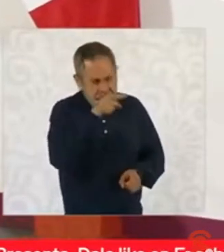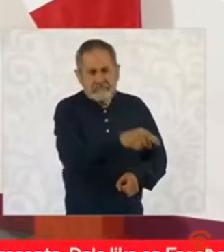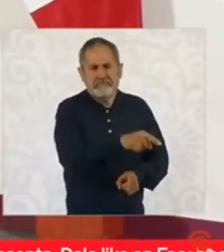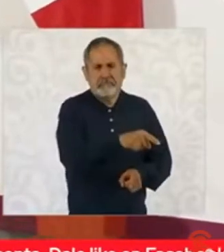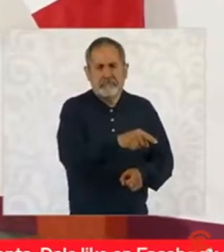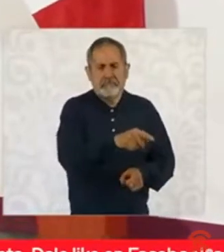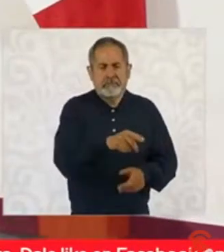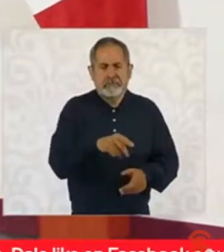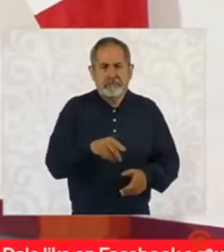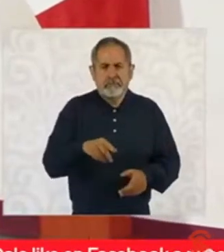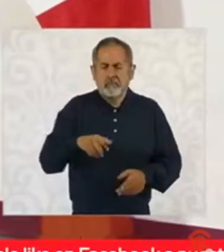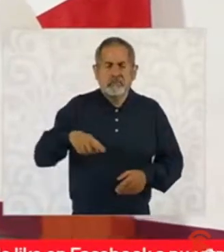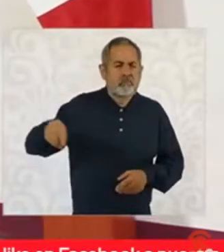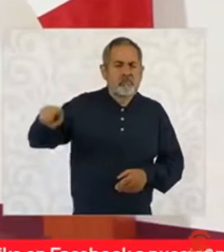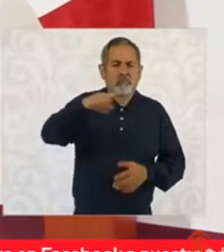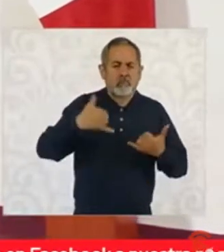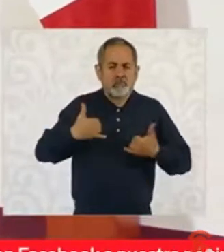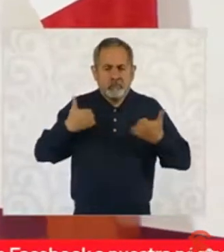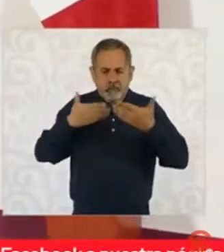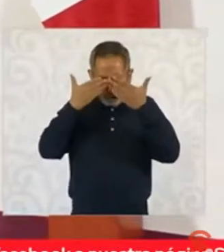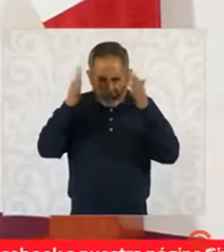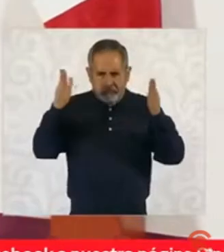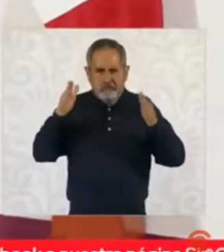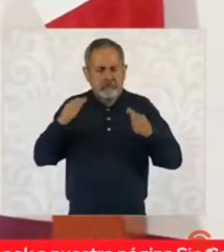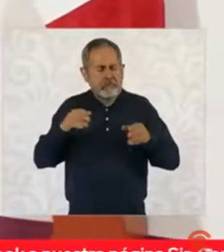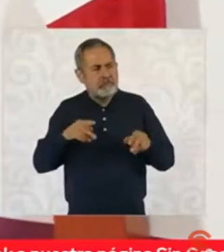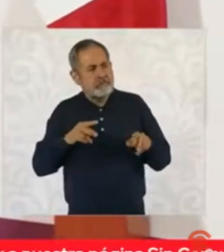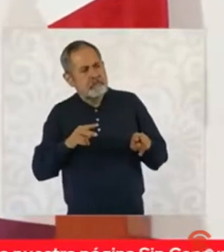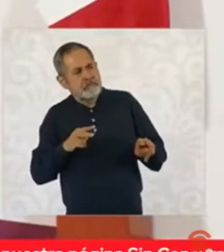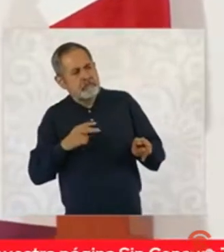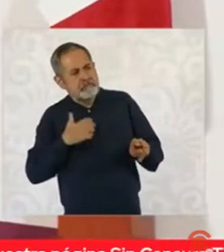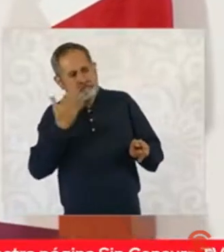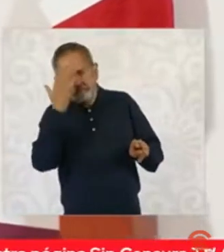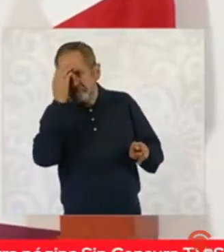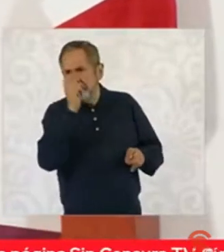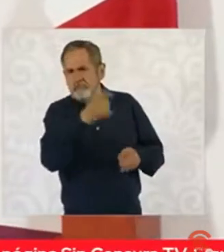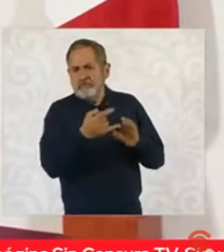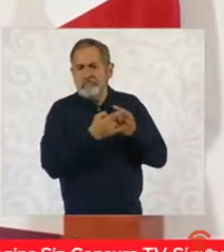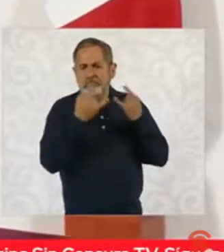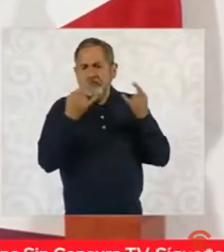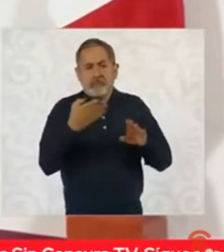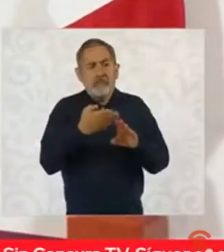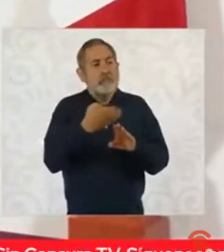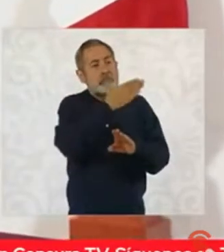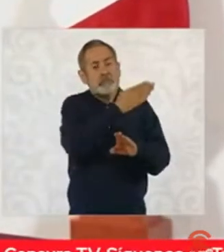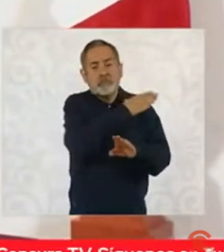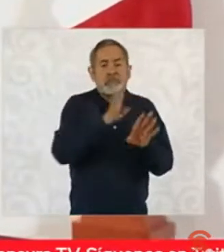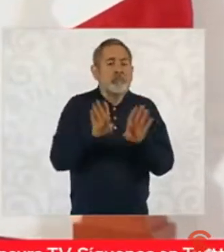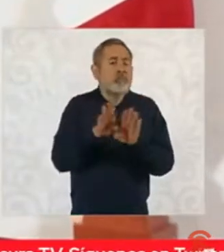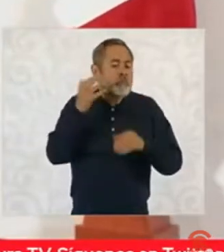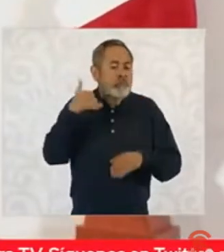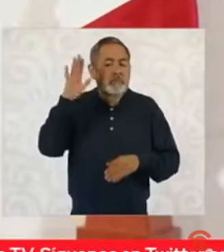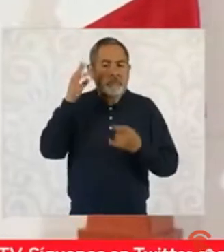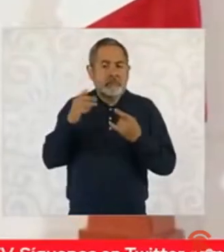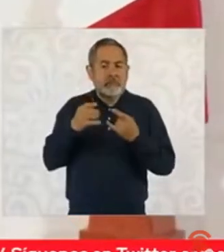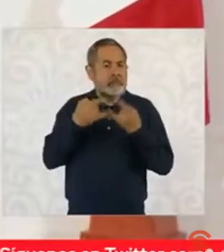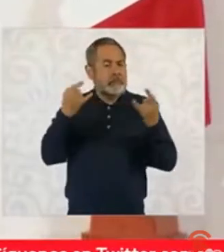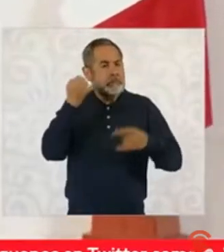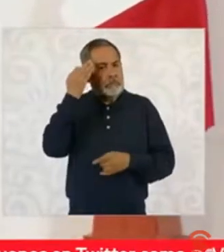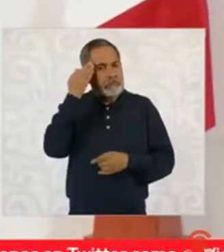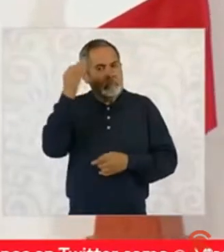Esto es solamente para que los jóvenes de nuevo conozcan el ambiente que se vivía en aquella